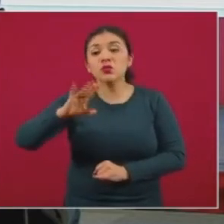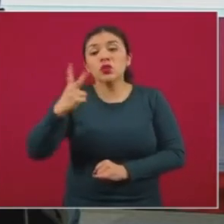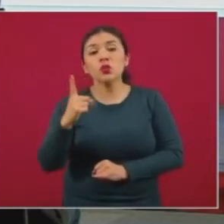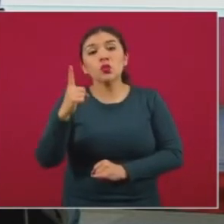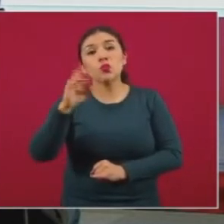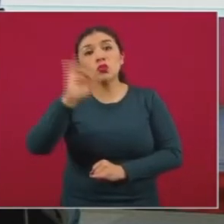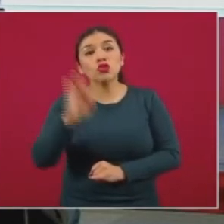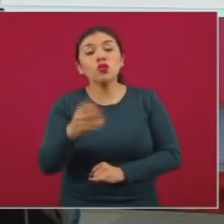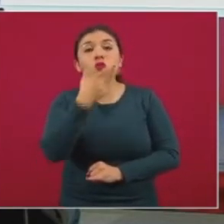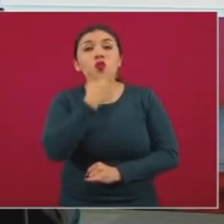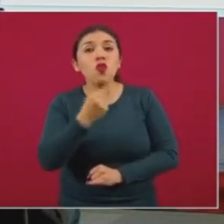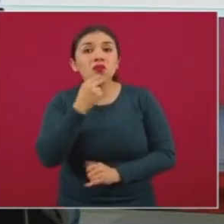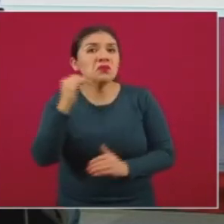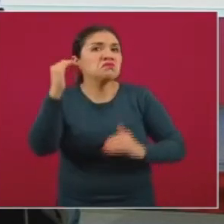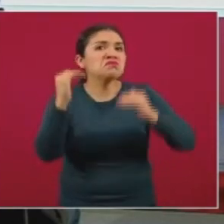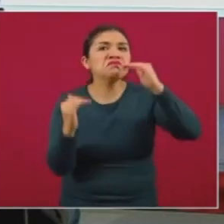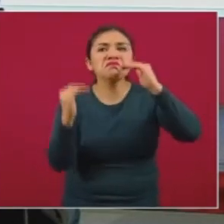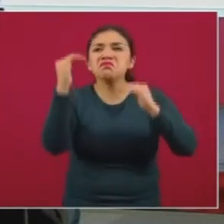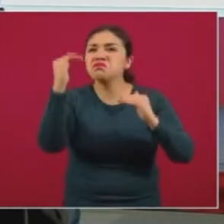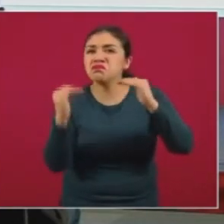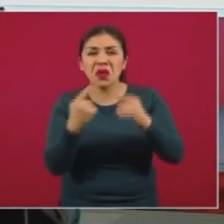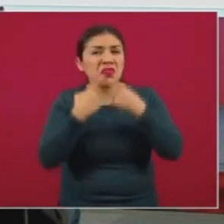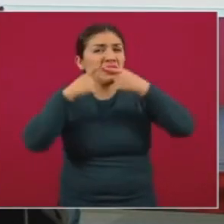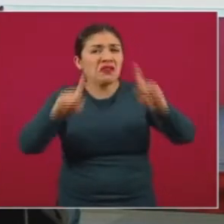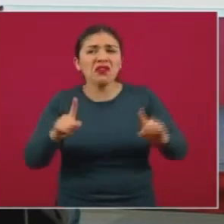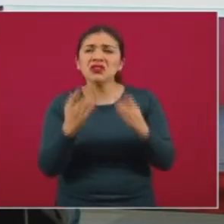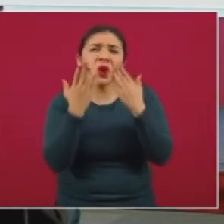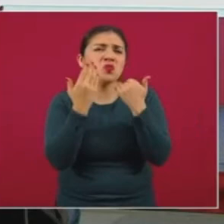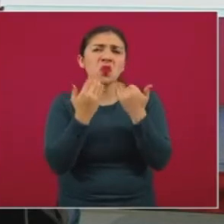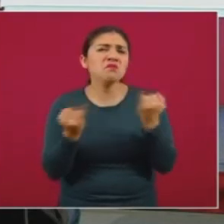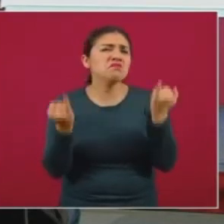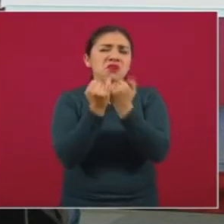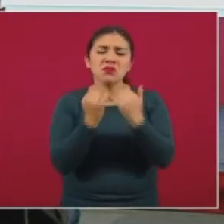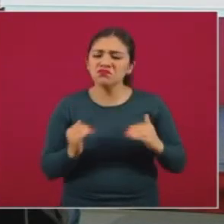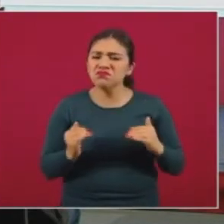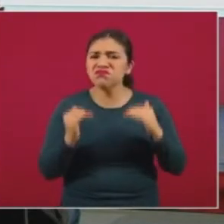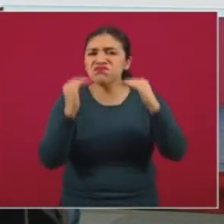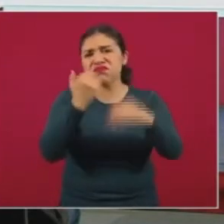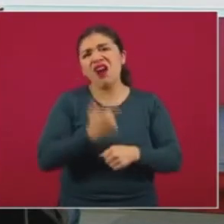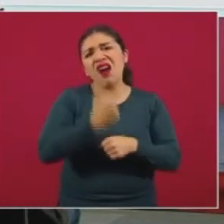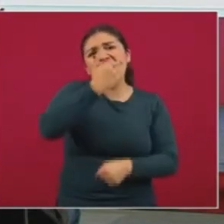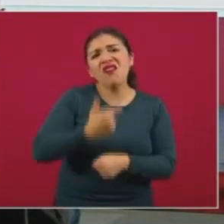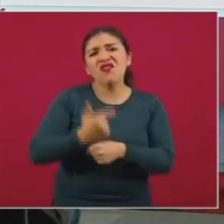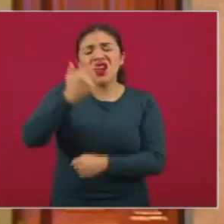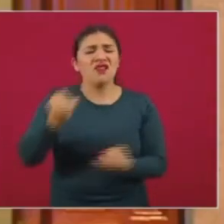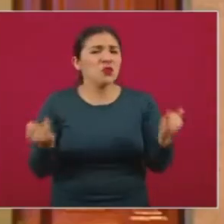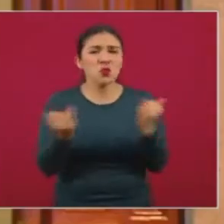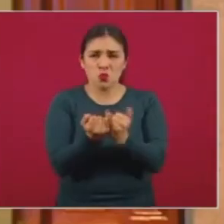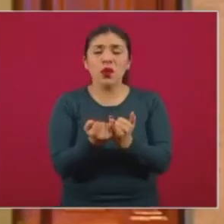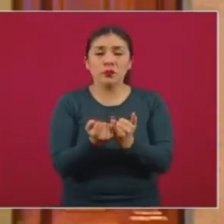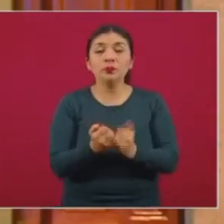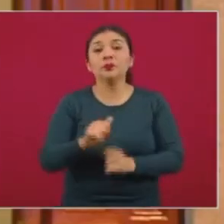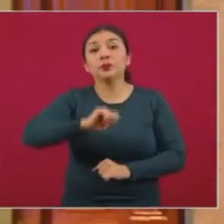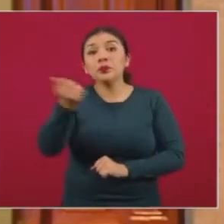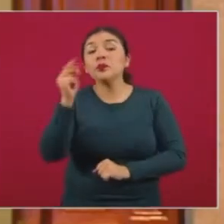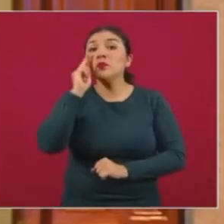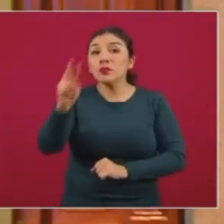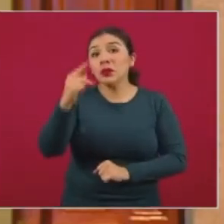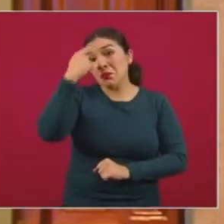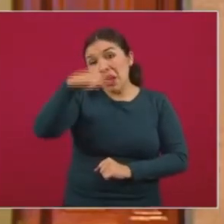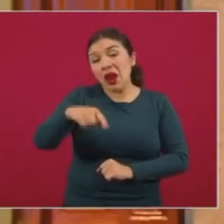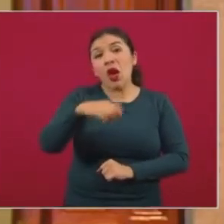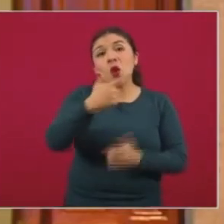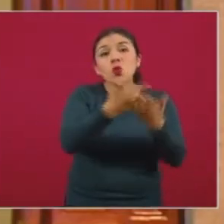Esto prácticamente no genera mayor carga de riesgo hacia un lado o hacia el otro, y cuando los vemos para